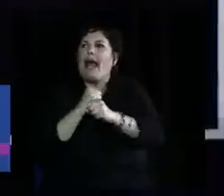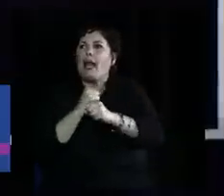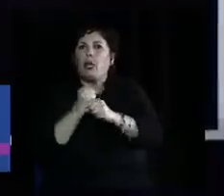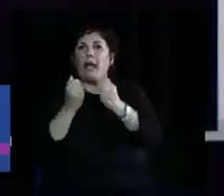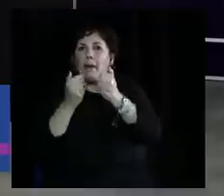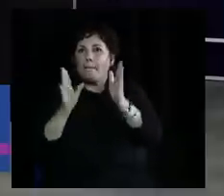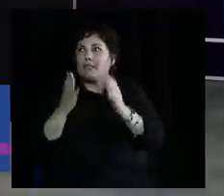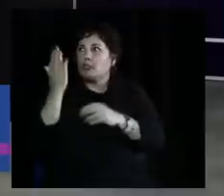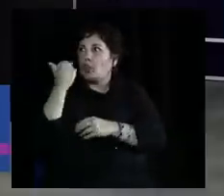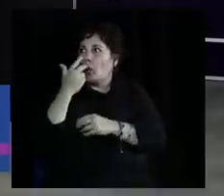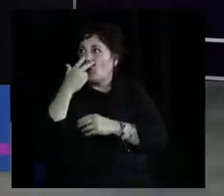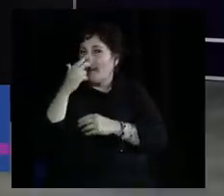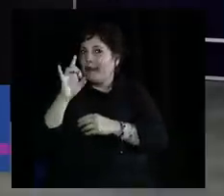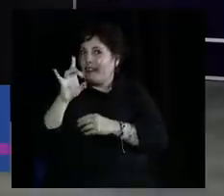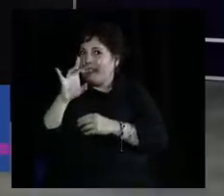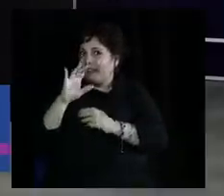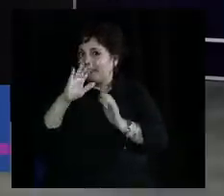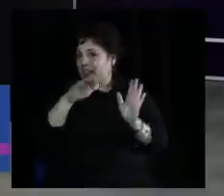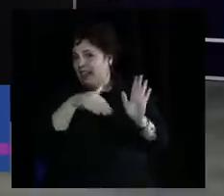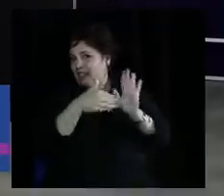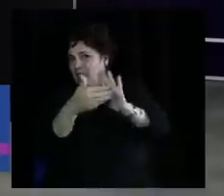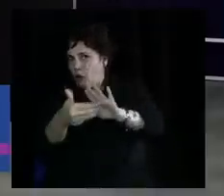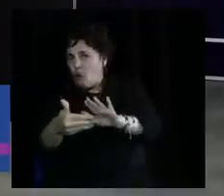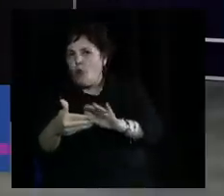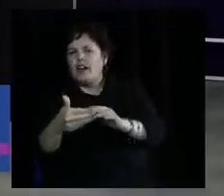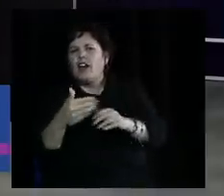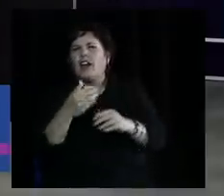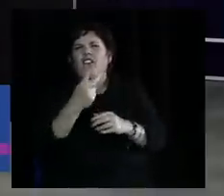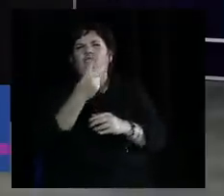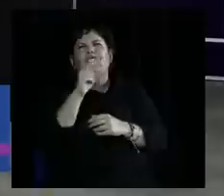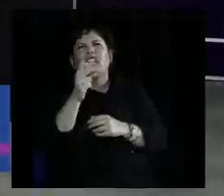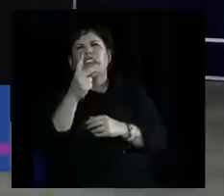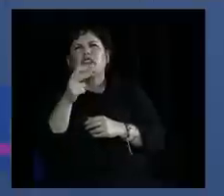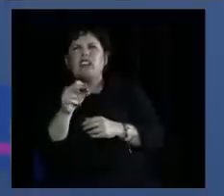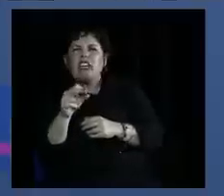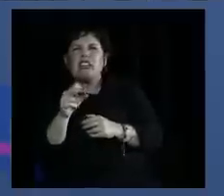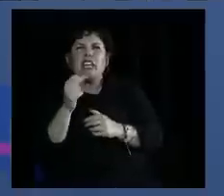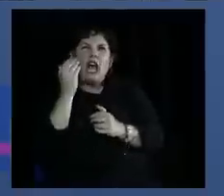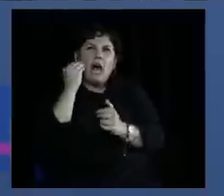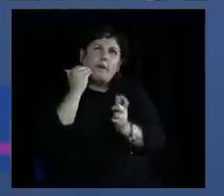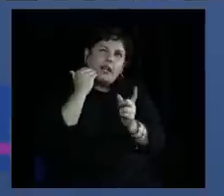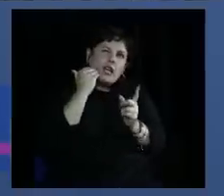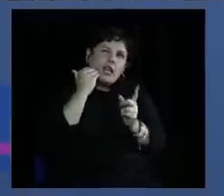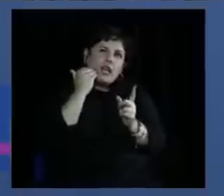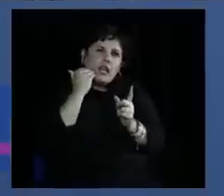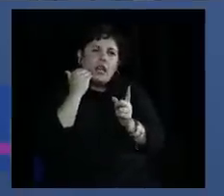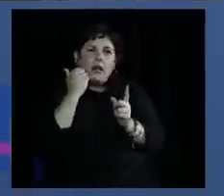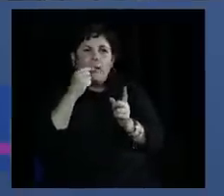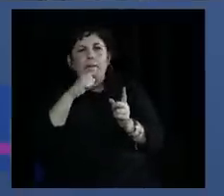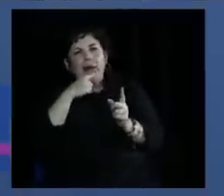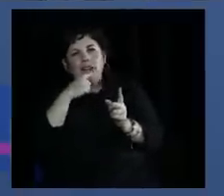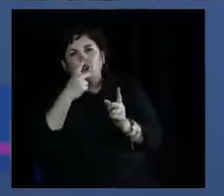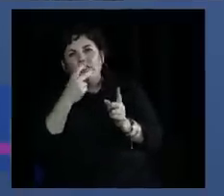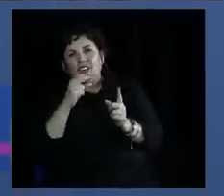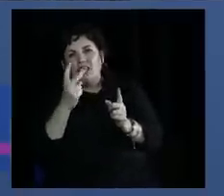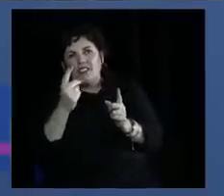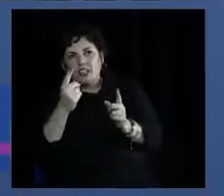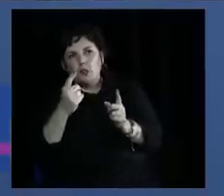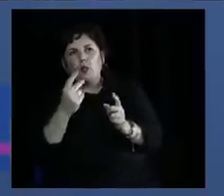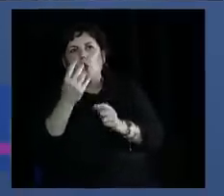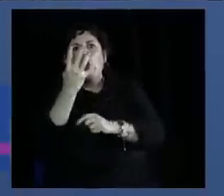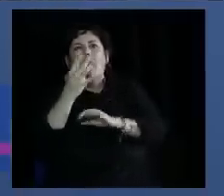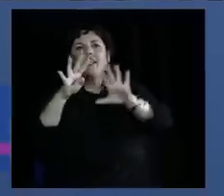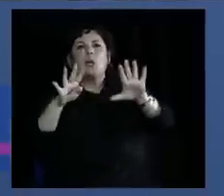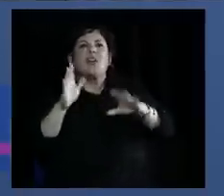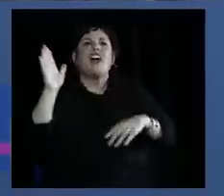hacer esto en 2015 y vemos que en 2020, entre abril 2020 y marzo 2021, se registraron 49